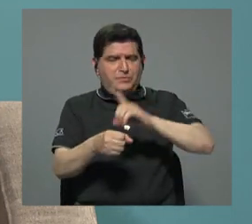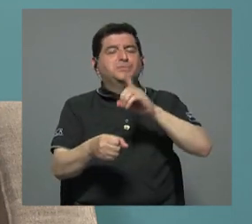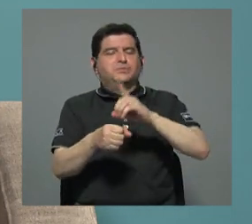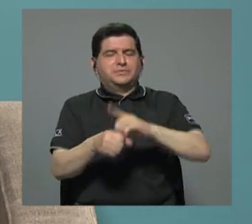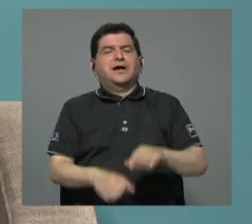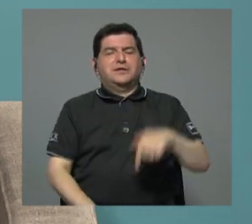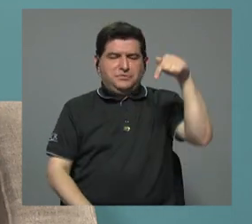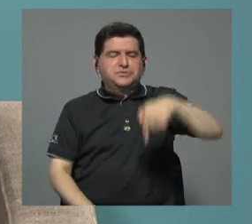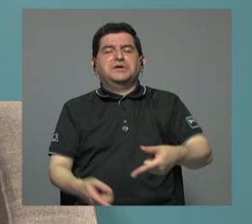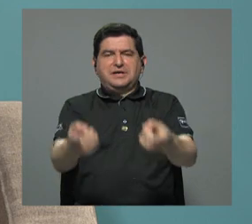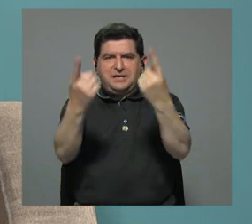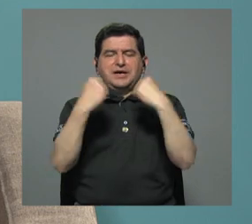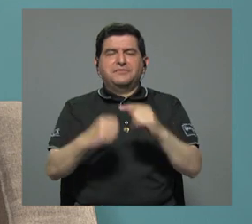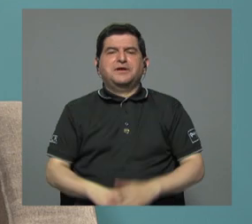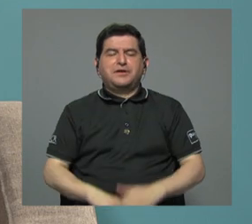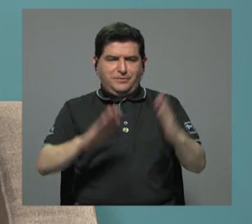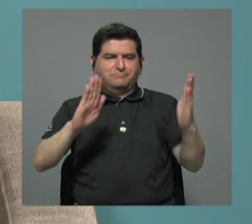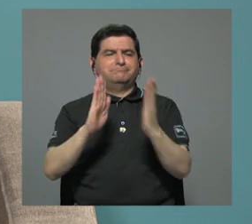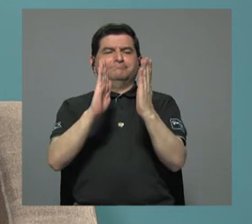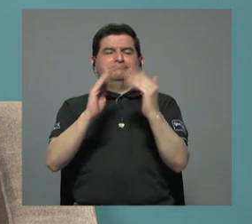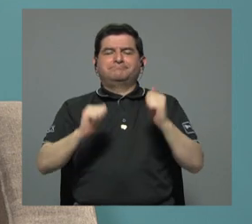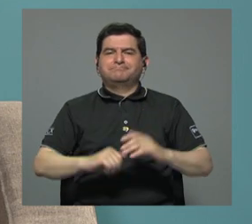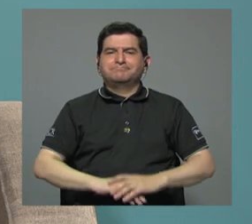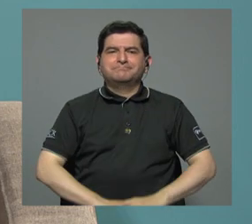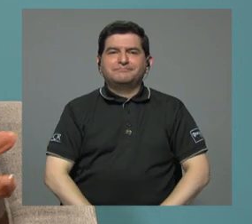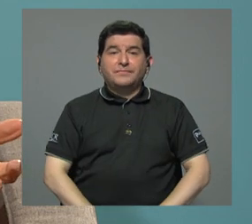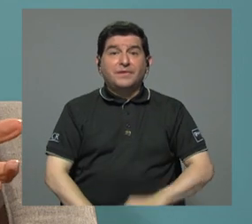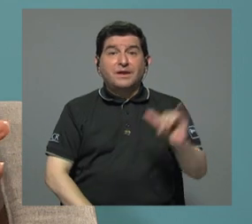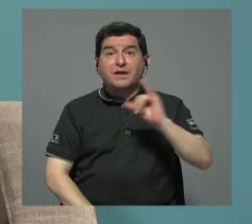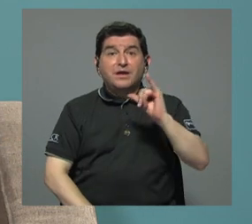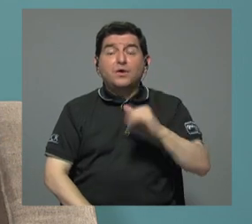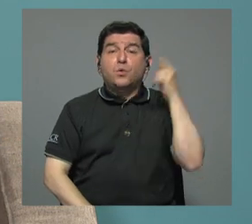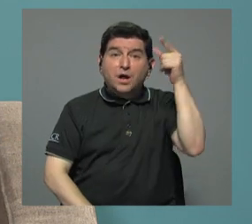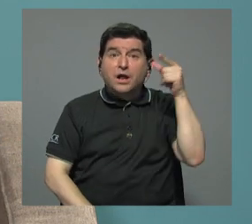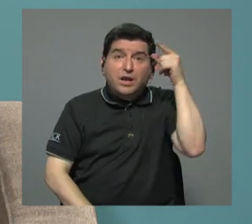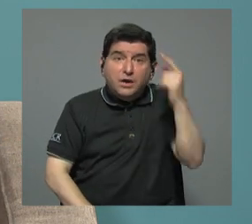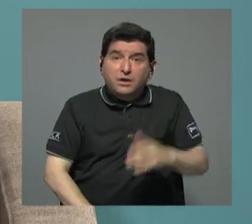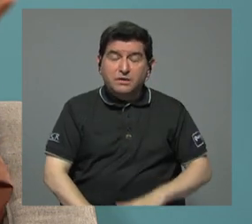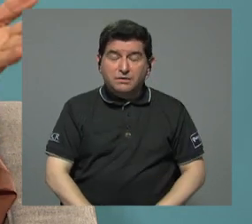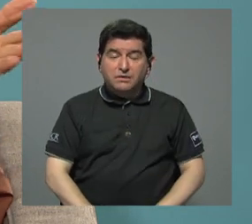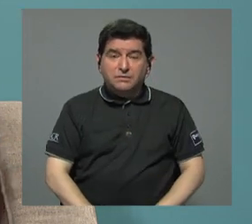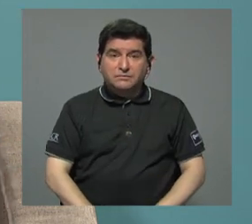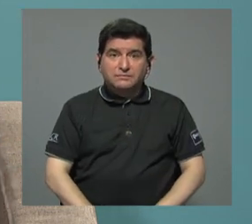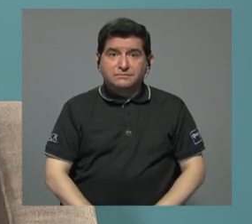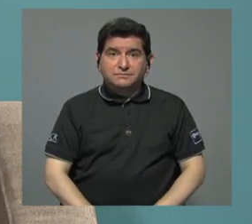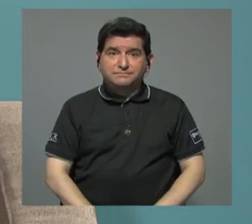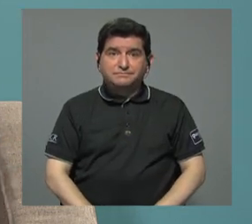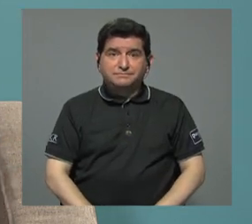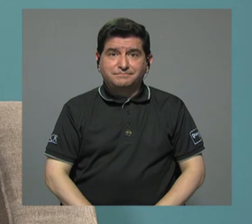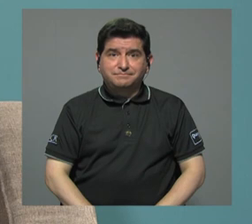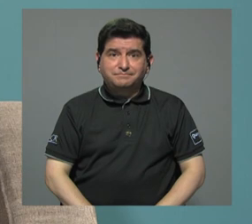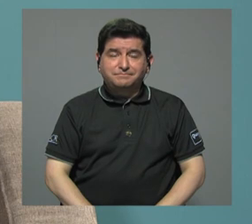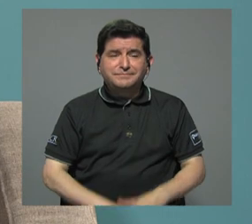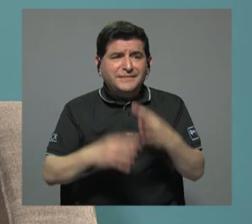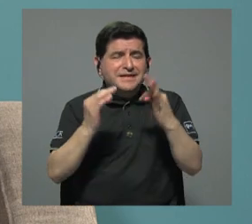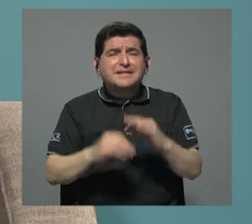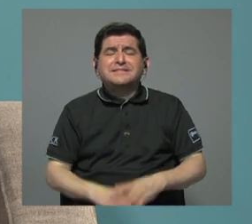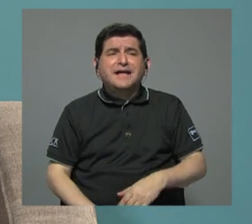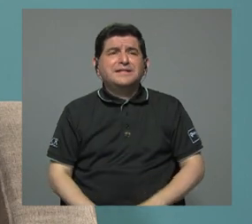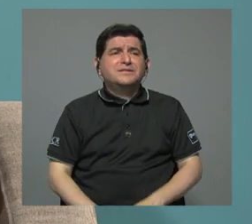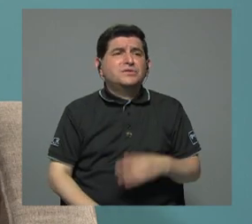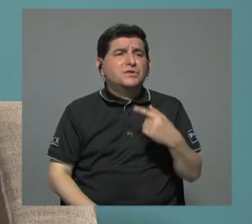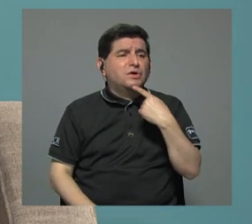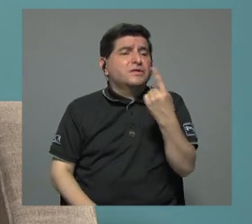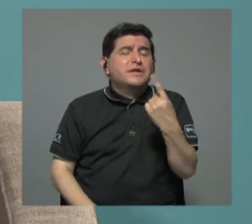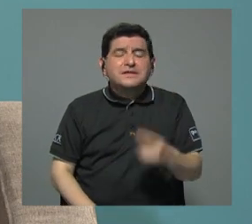los vamos a tener aquí en confrontación y también por supuesto con acercando sus ideas